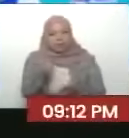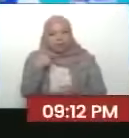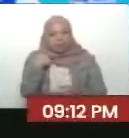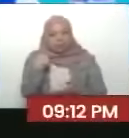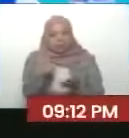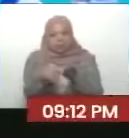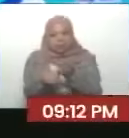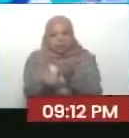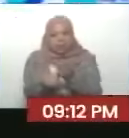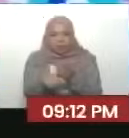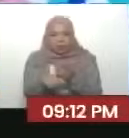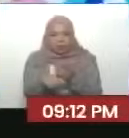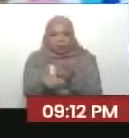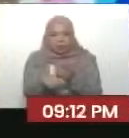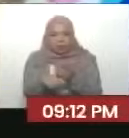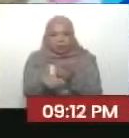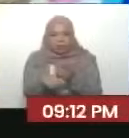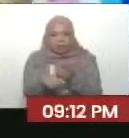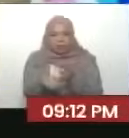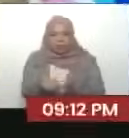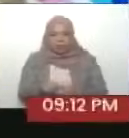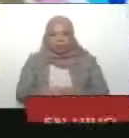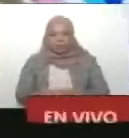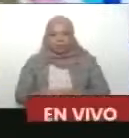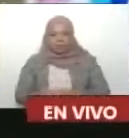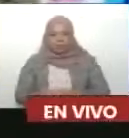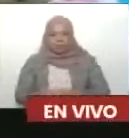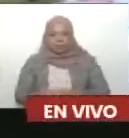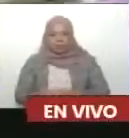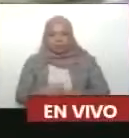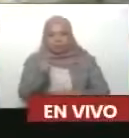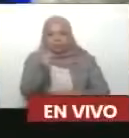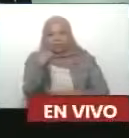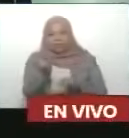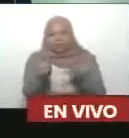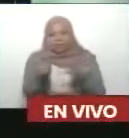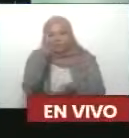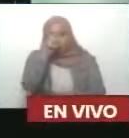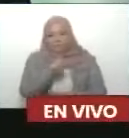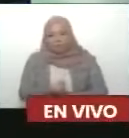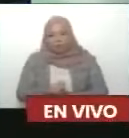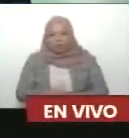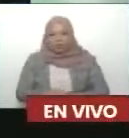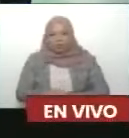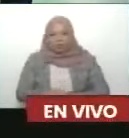cédula. ¿Ah? Pero tú tienes 17 años.